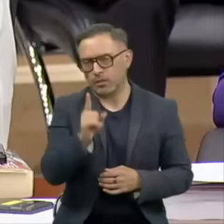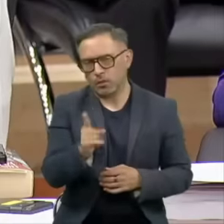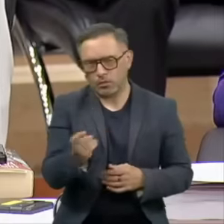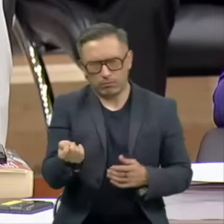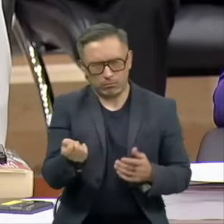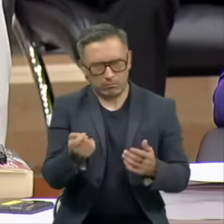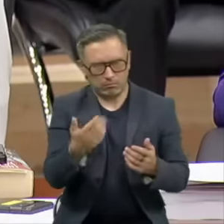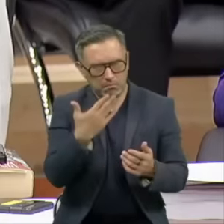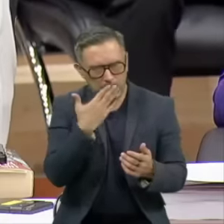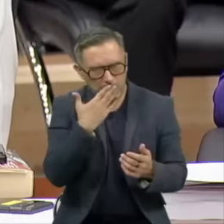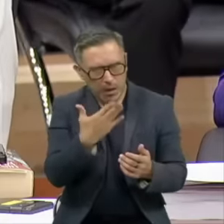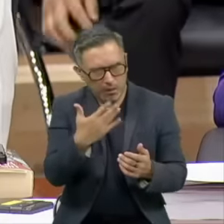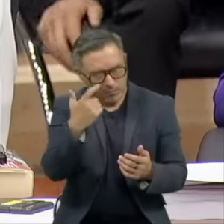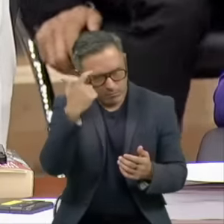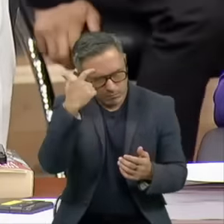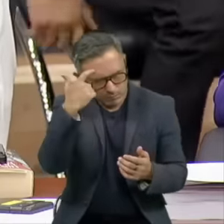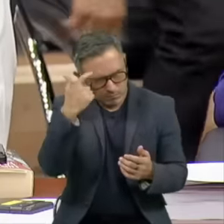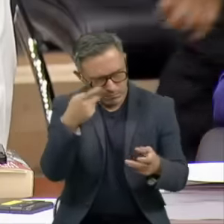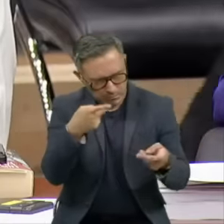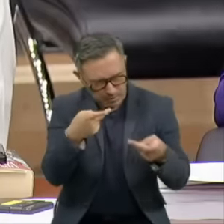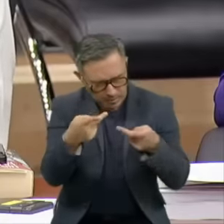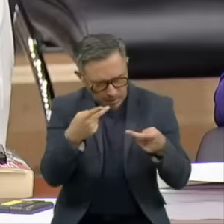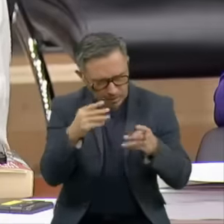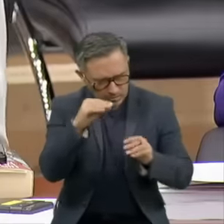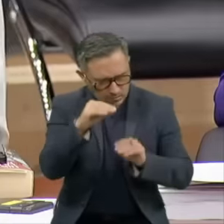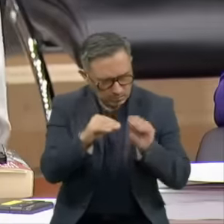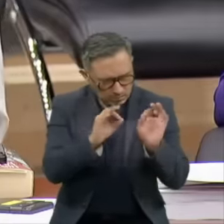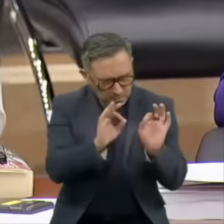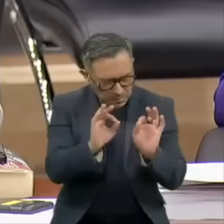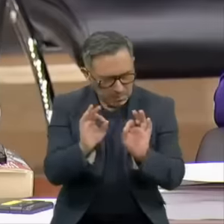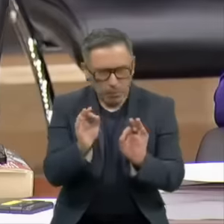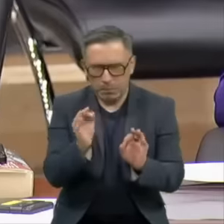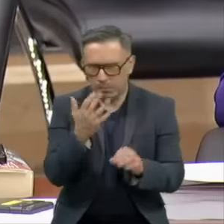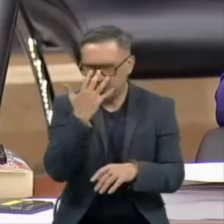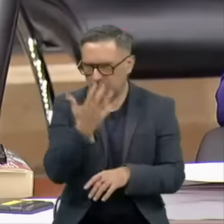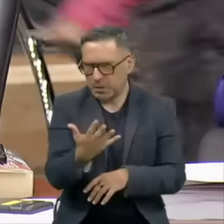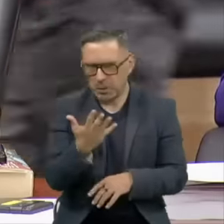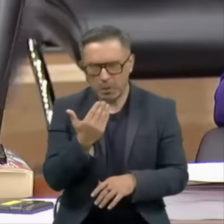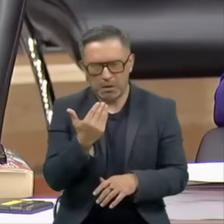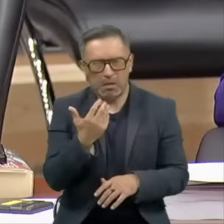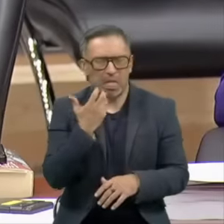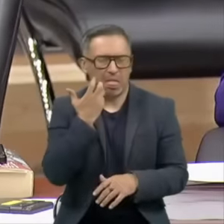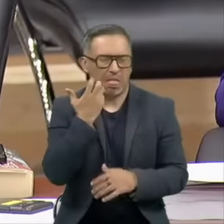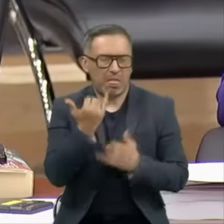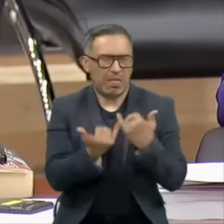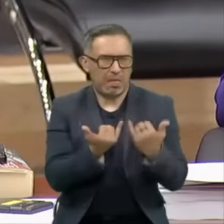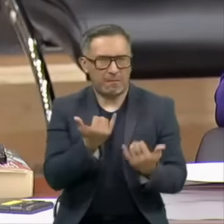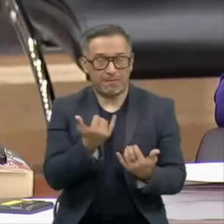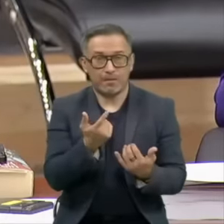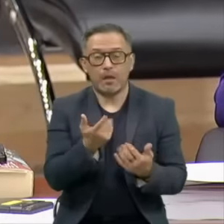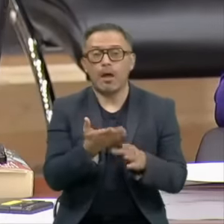intelectual, no hay ninguna seriedad. Han votado en procesos